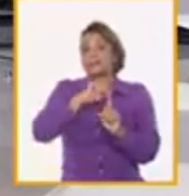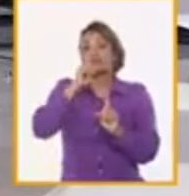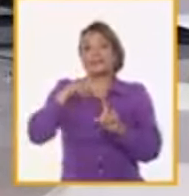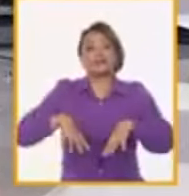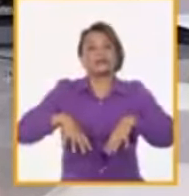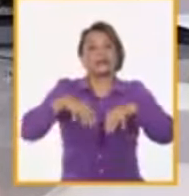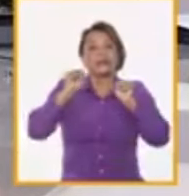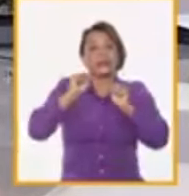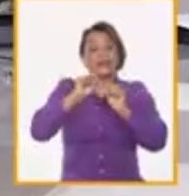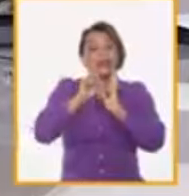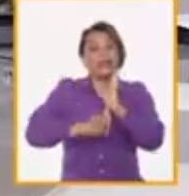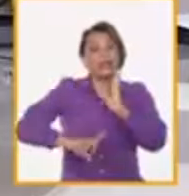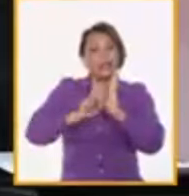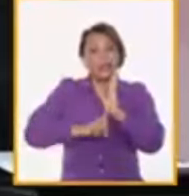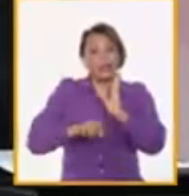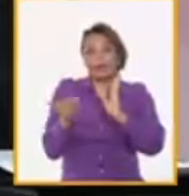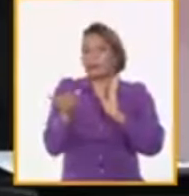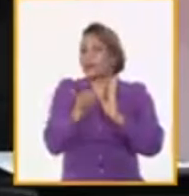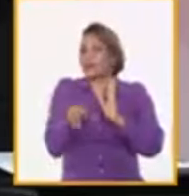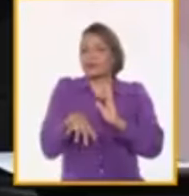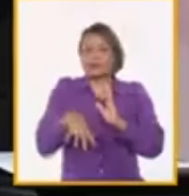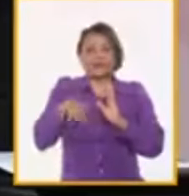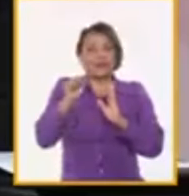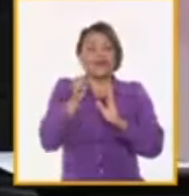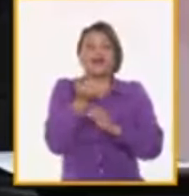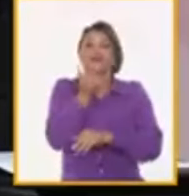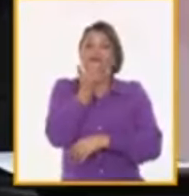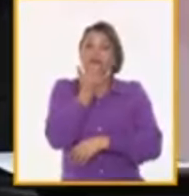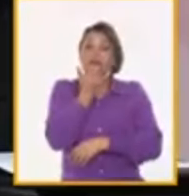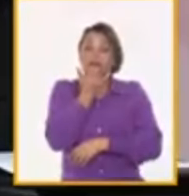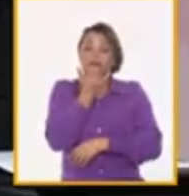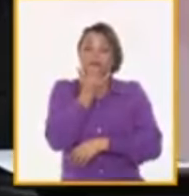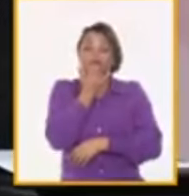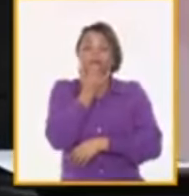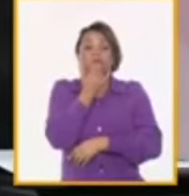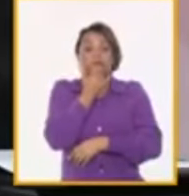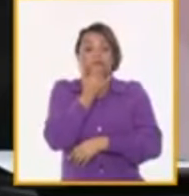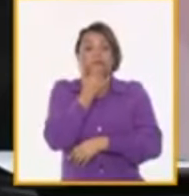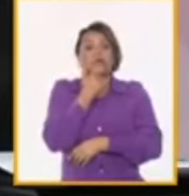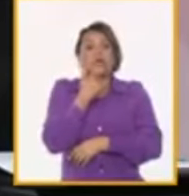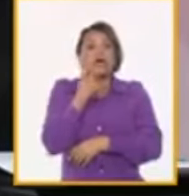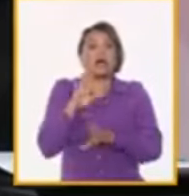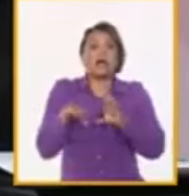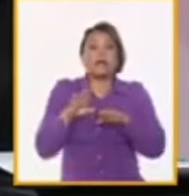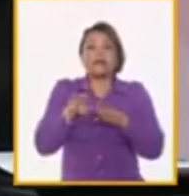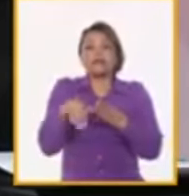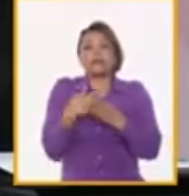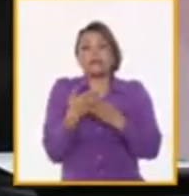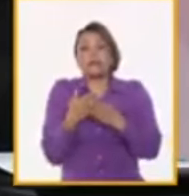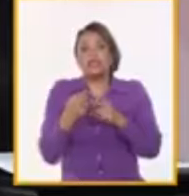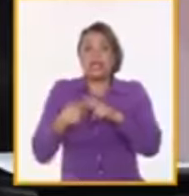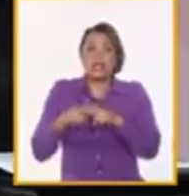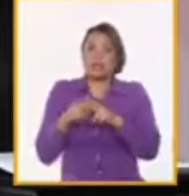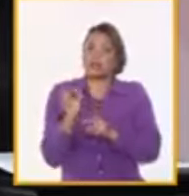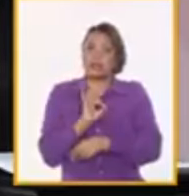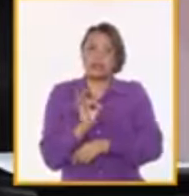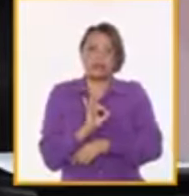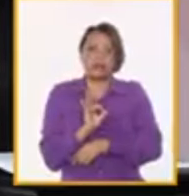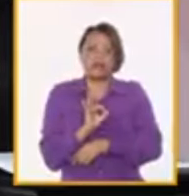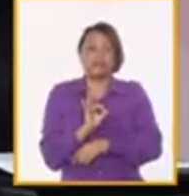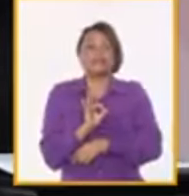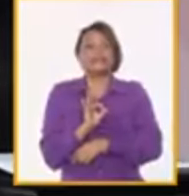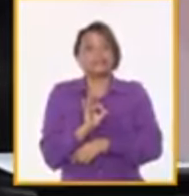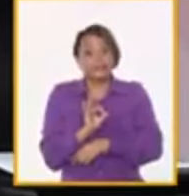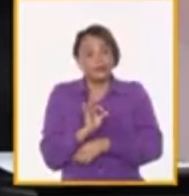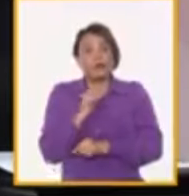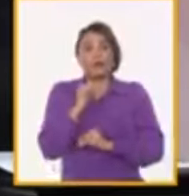Eso provoca afectaciones que no siempre son recuperables, incluso en el día, a pesar de que llegue la energía eléctrica, los ciclos para que